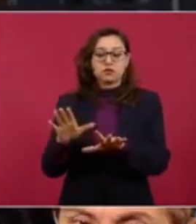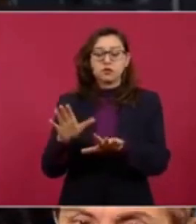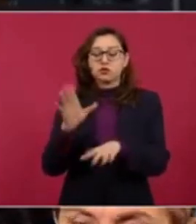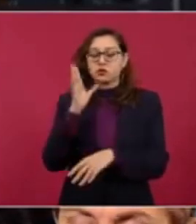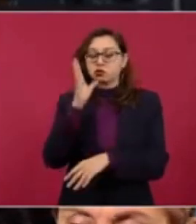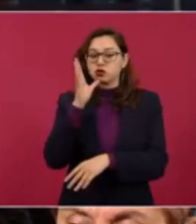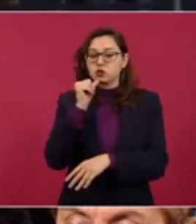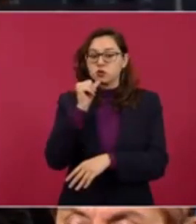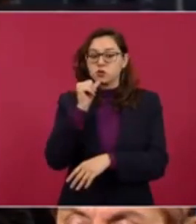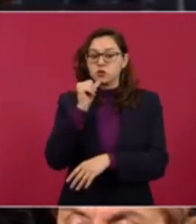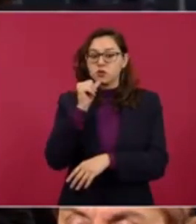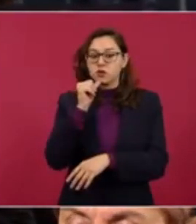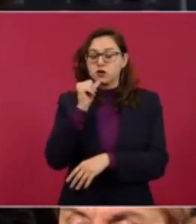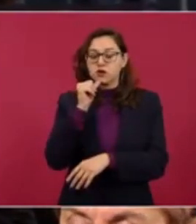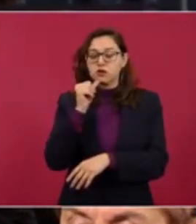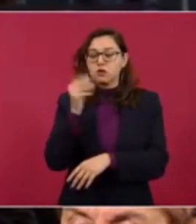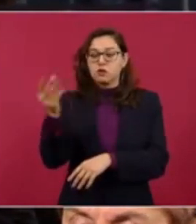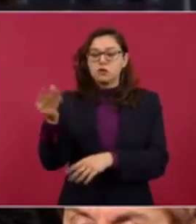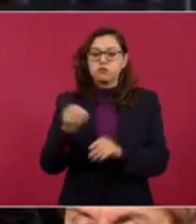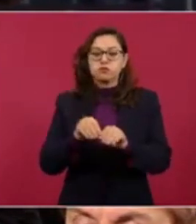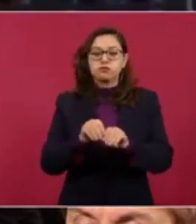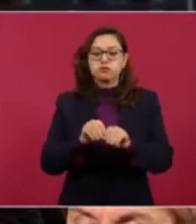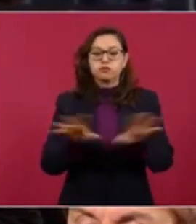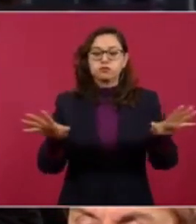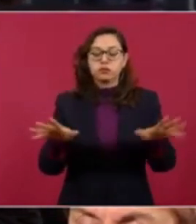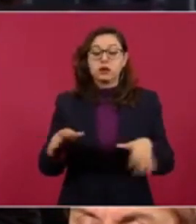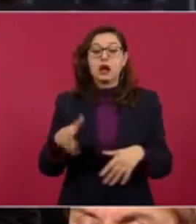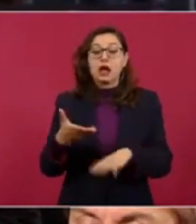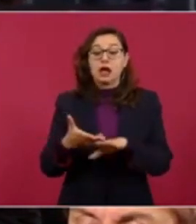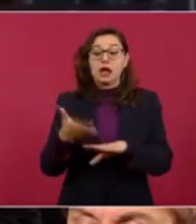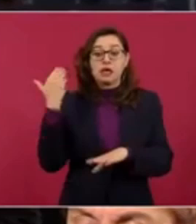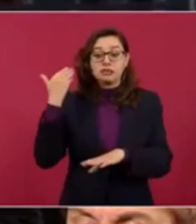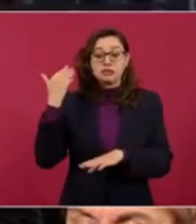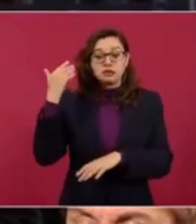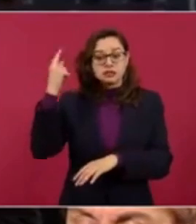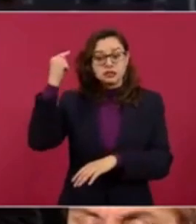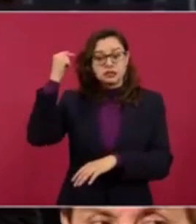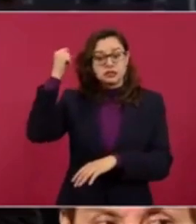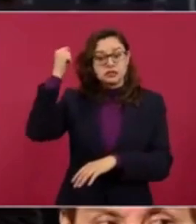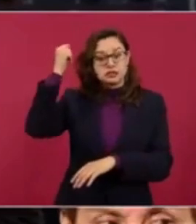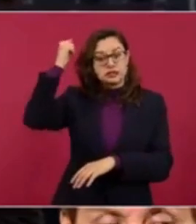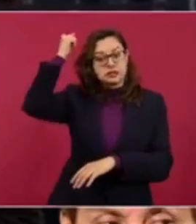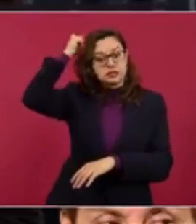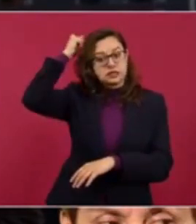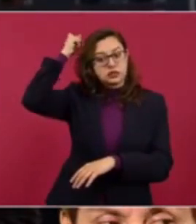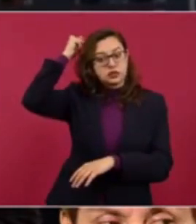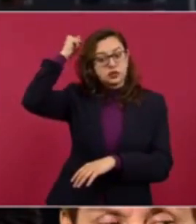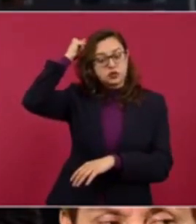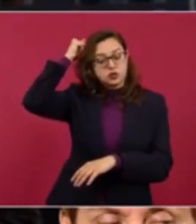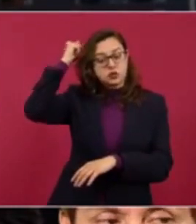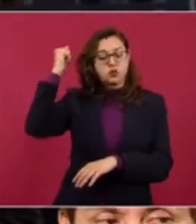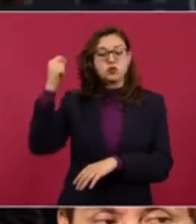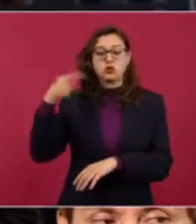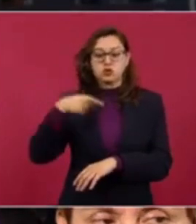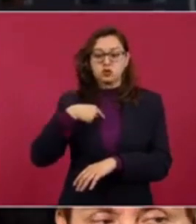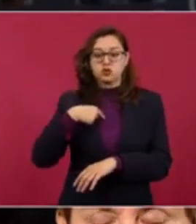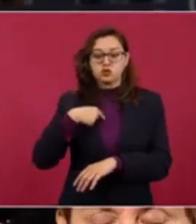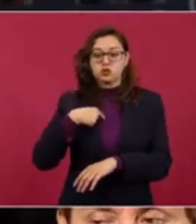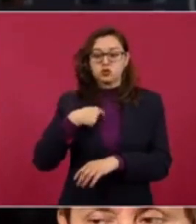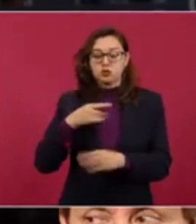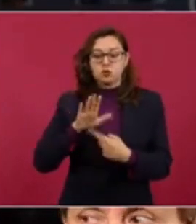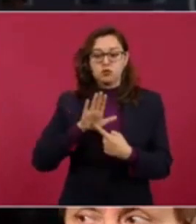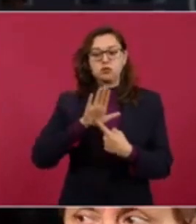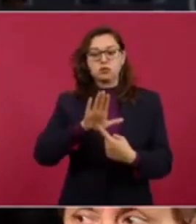caso de Texcoco. No nada más era un caso. Eran una matrícula que se estaba dando de alta, presidente.